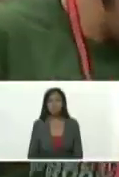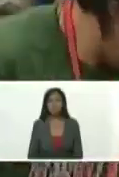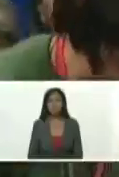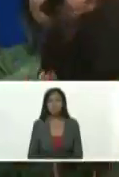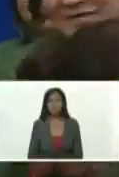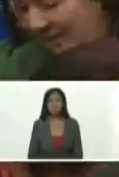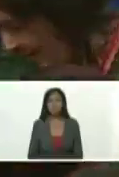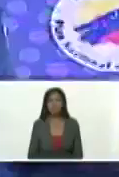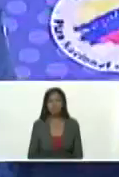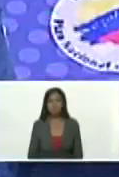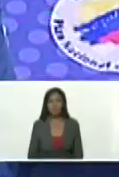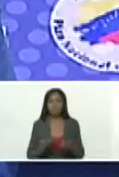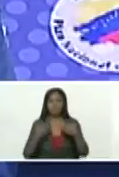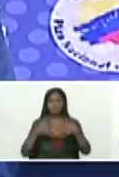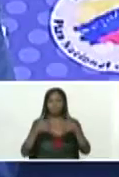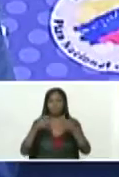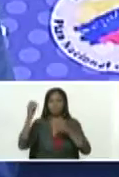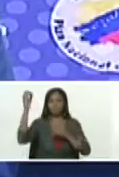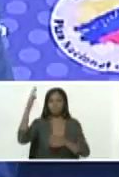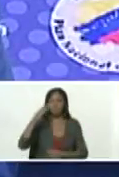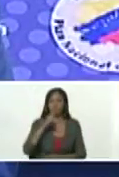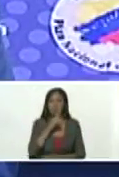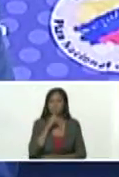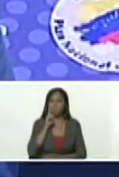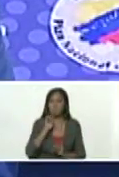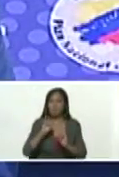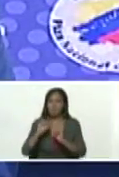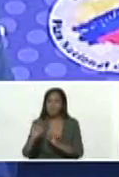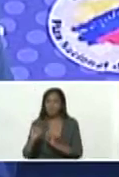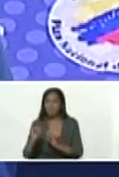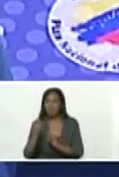El ejército de la luz, lo llamaban, lo llaman.